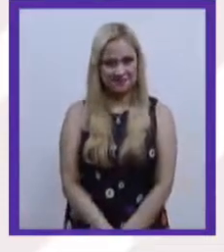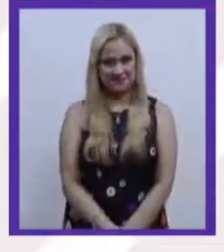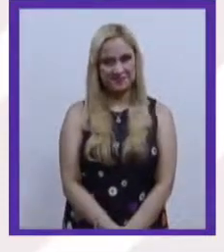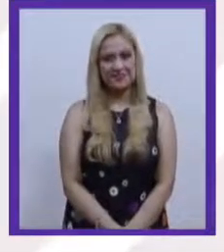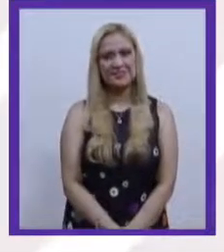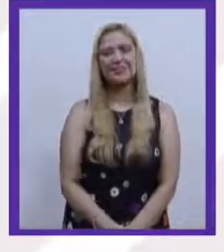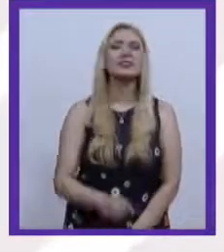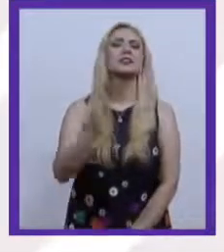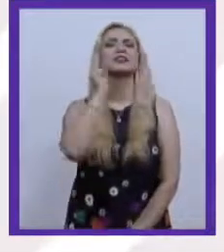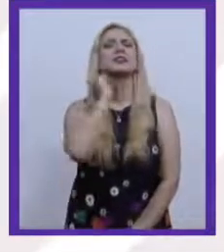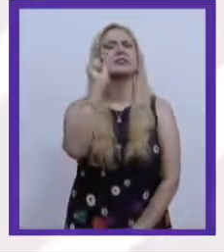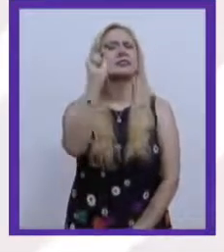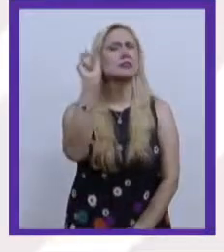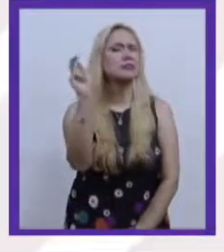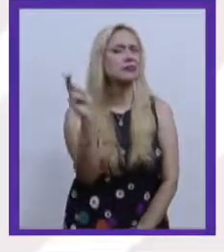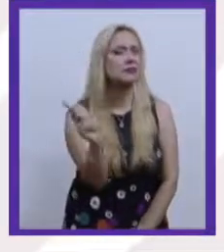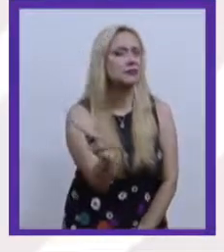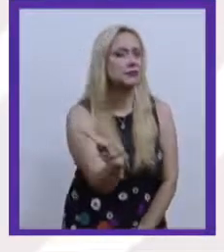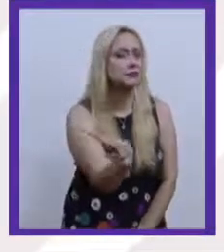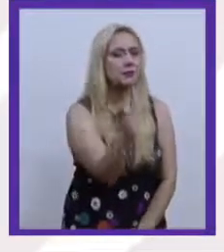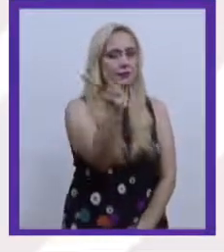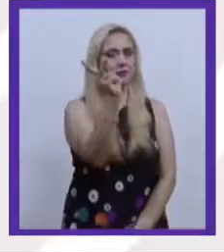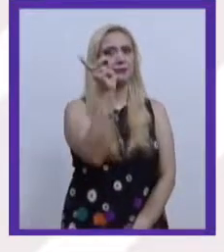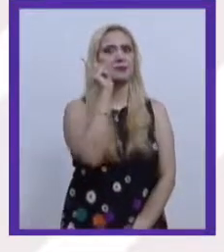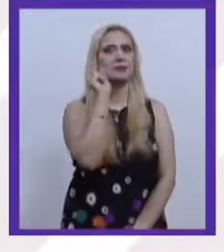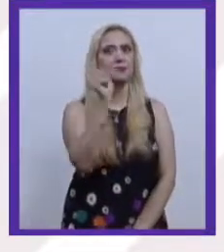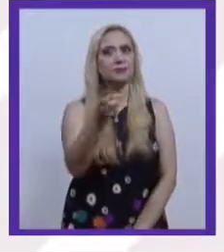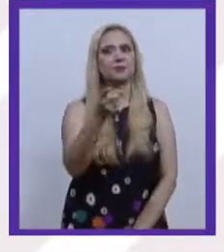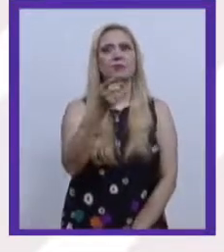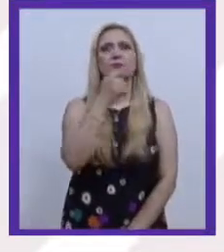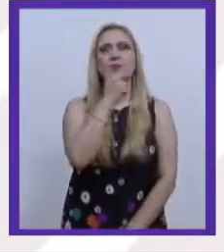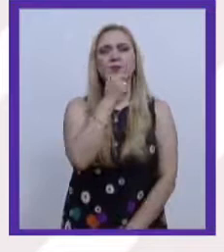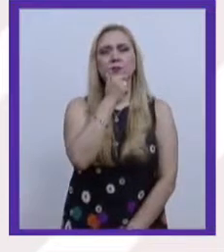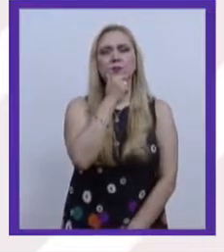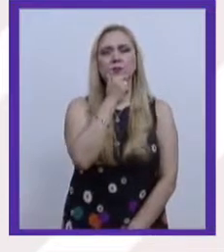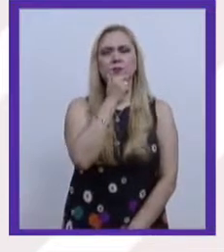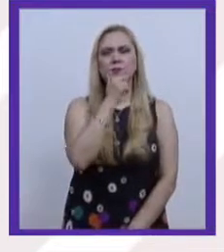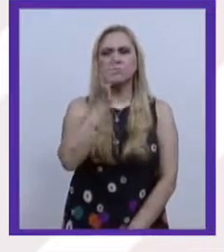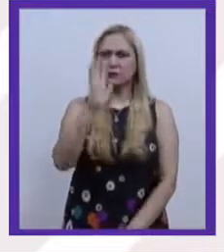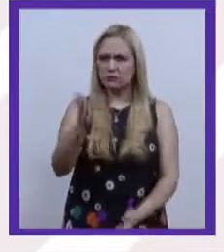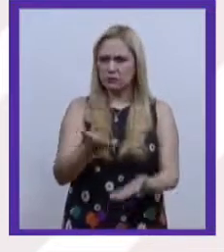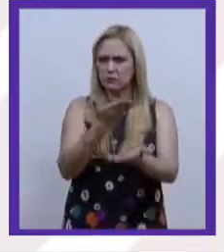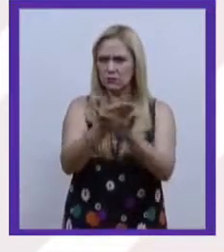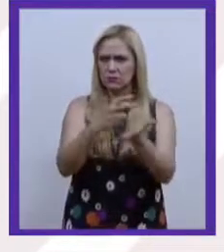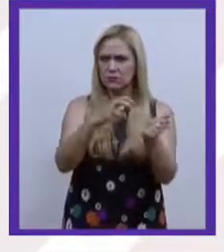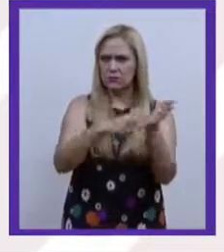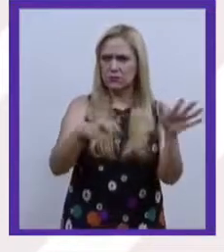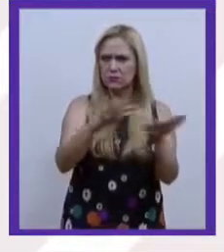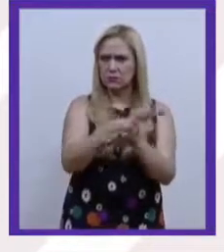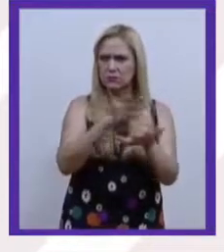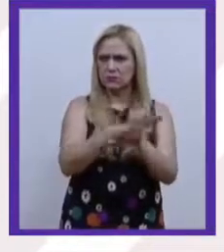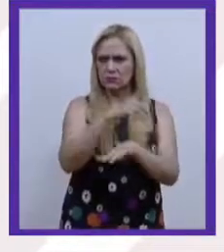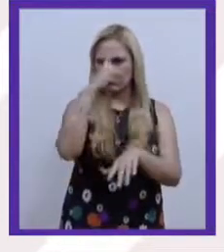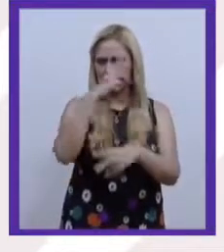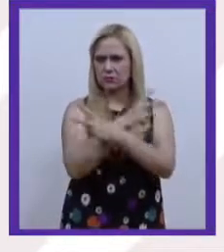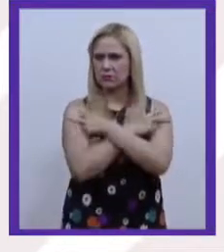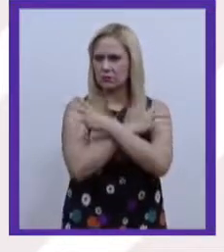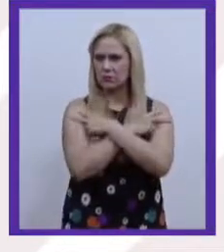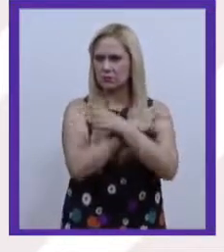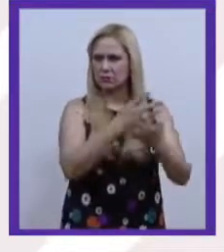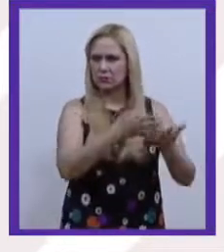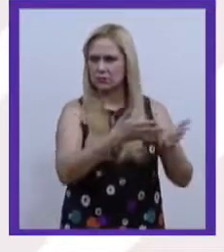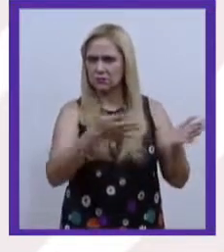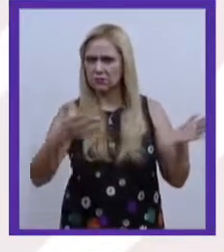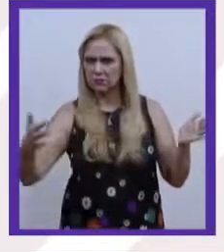Senadora, una pregunta, ahorita que estabas platicando sobre esto, ¿se presentó una reforma que tiene que ver con los periodos vacacionales?